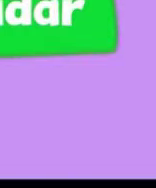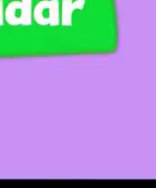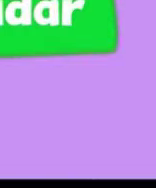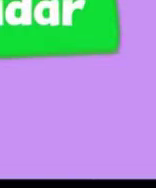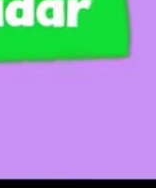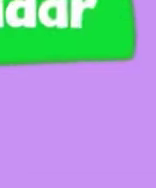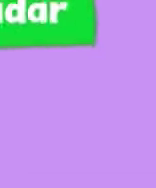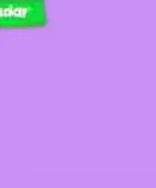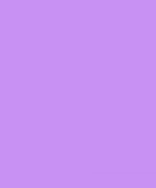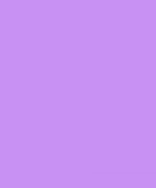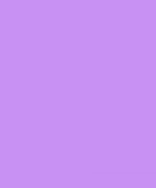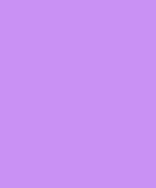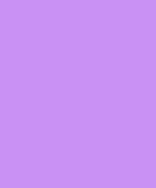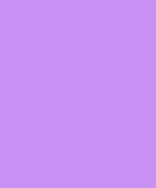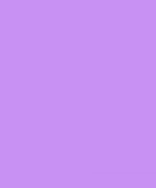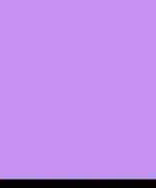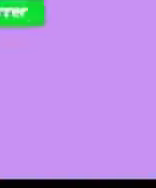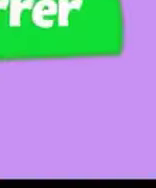Ayudar.